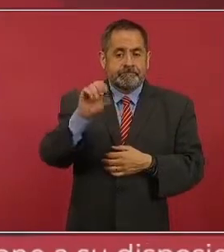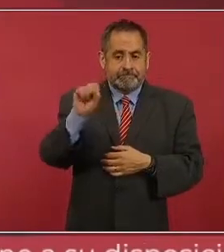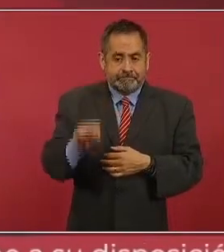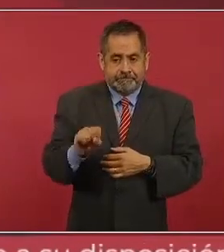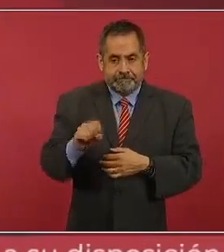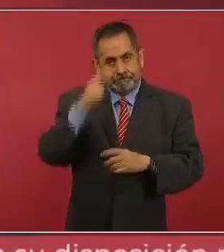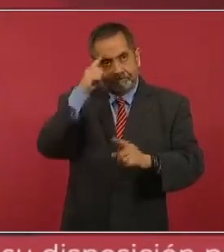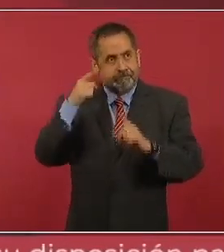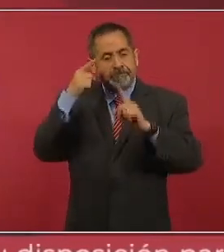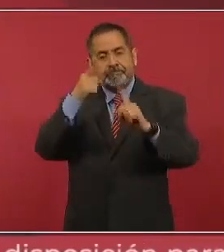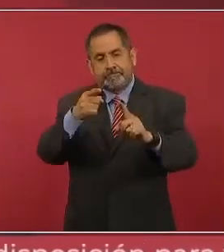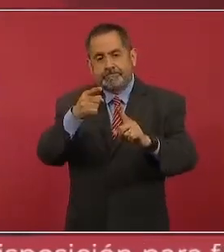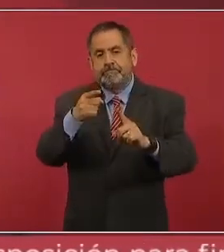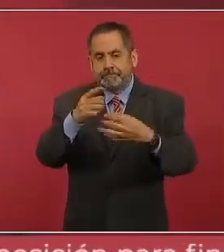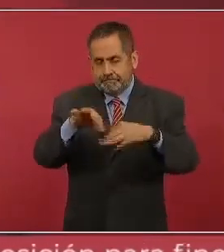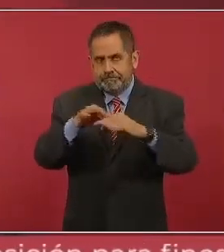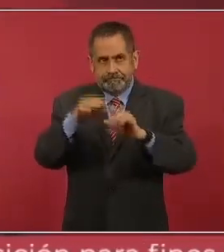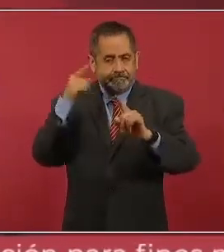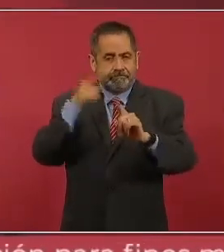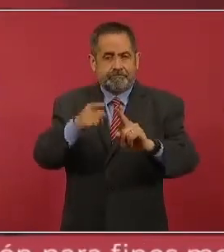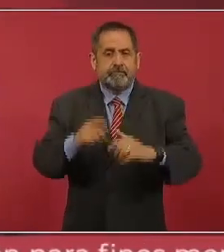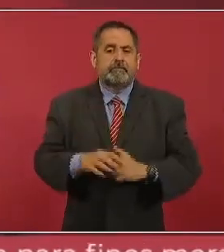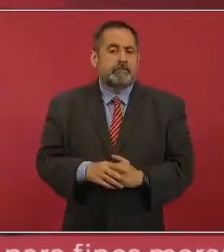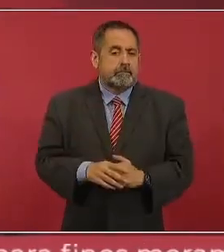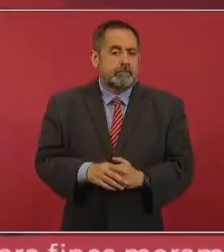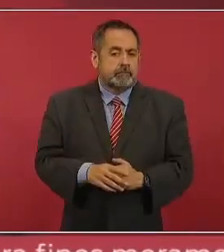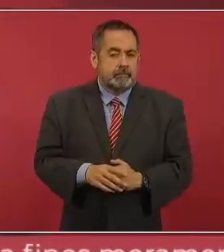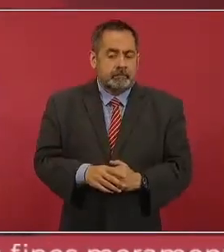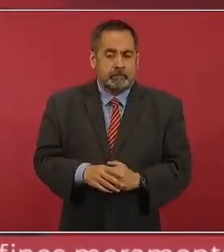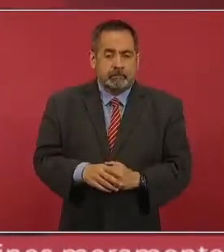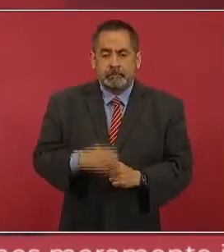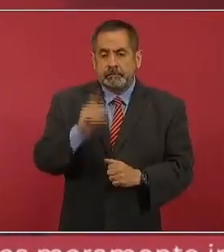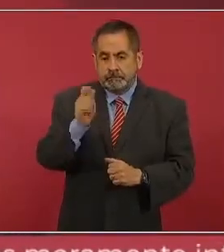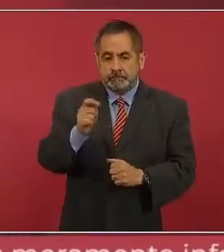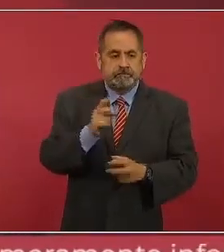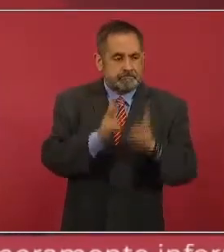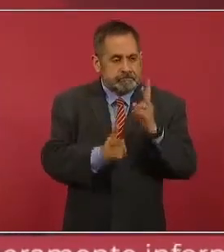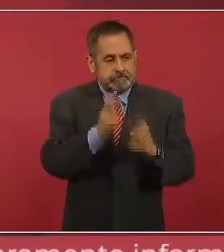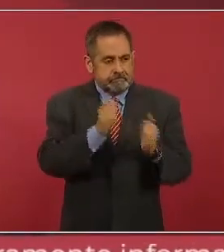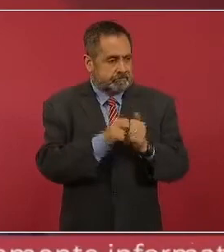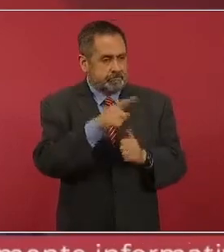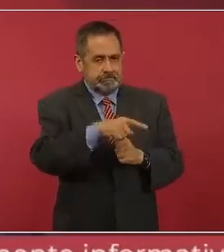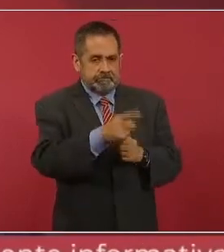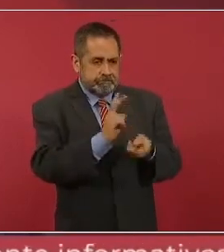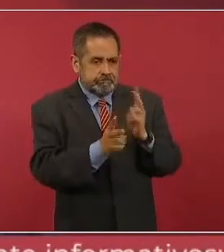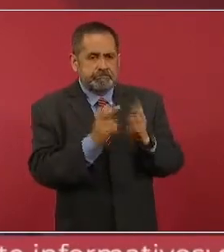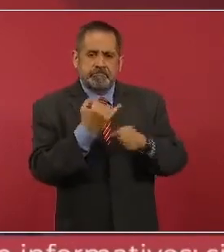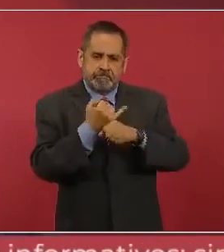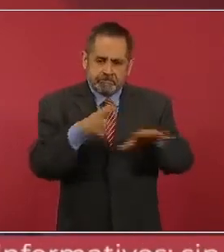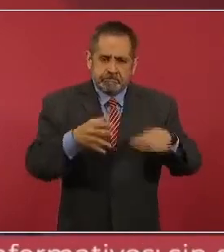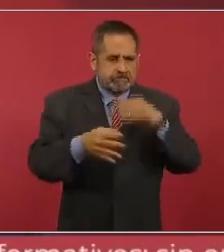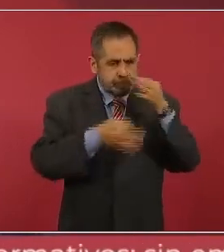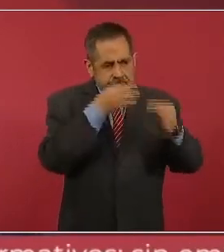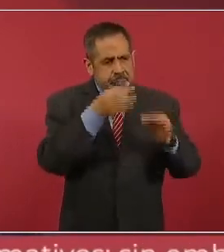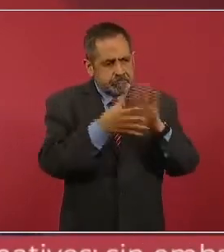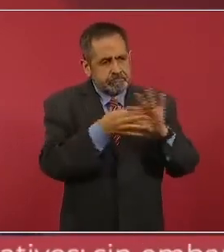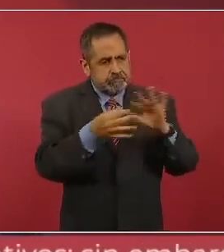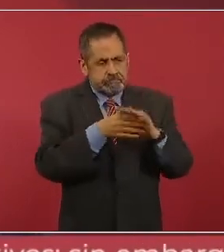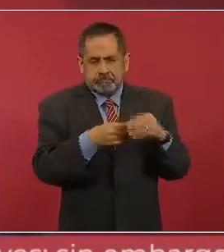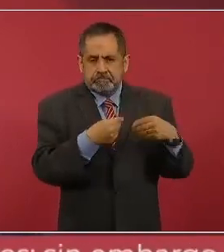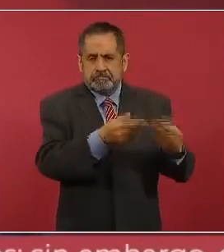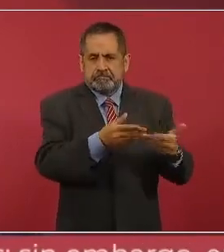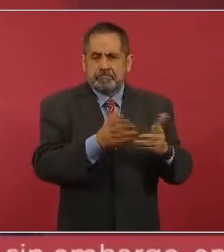el propósito, es el proyecto. Entonces, vamos a hablar con ellos para informarles,